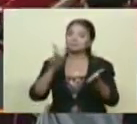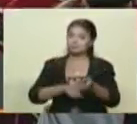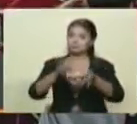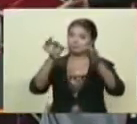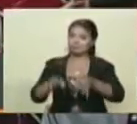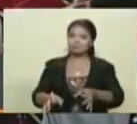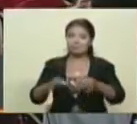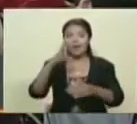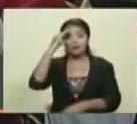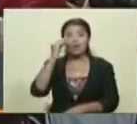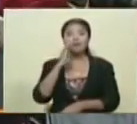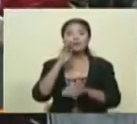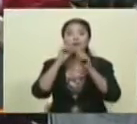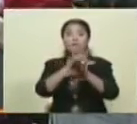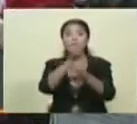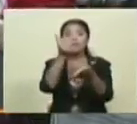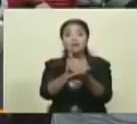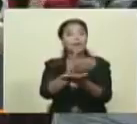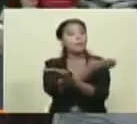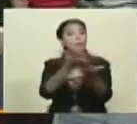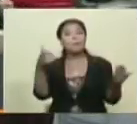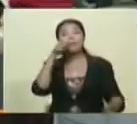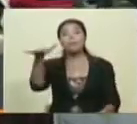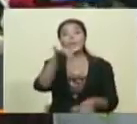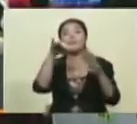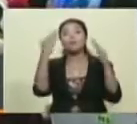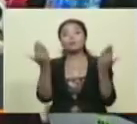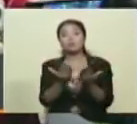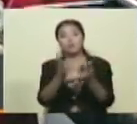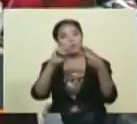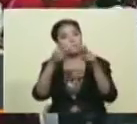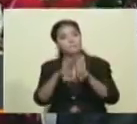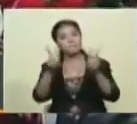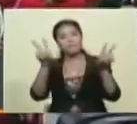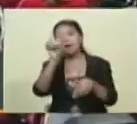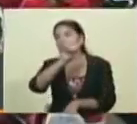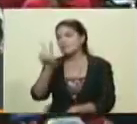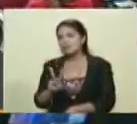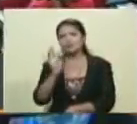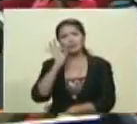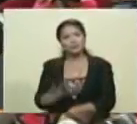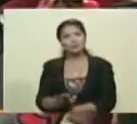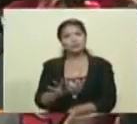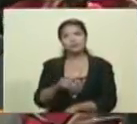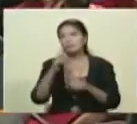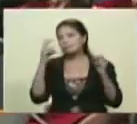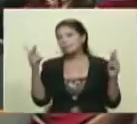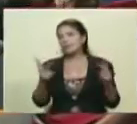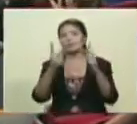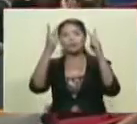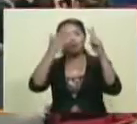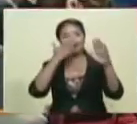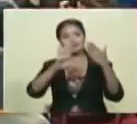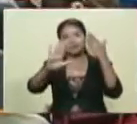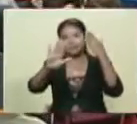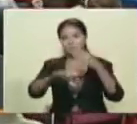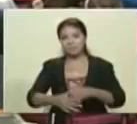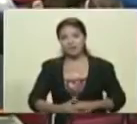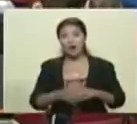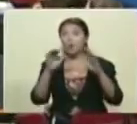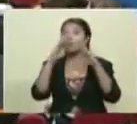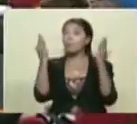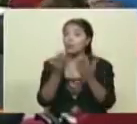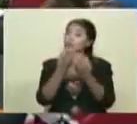Que Dios bendiga la paz del mundo, que Dios bendiga la paz de Venezuela. ¡Hasta la victoria siempre! Mundo